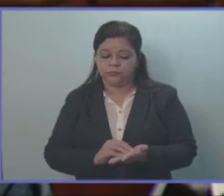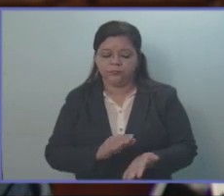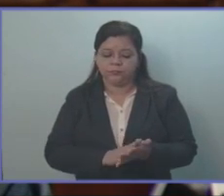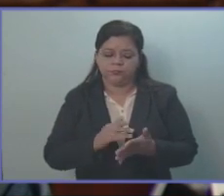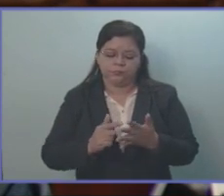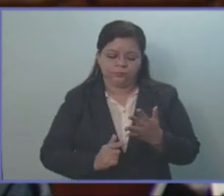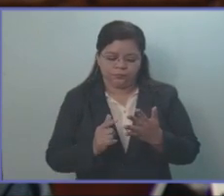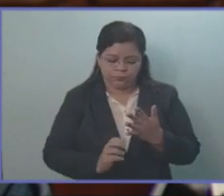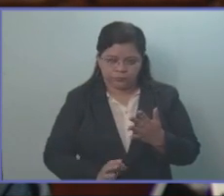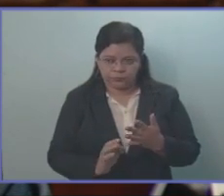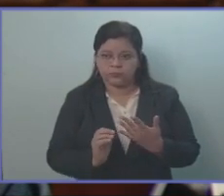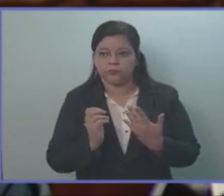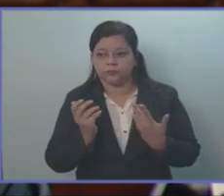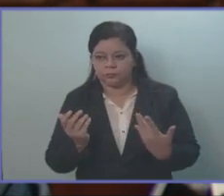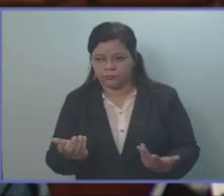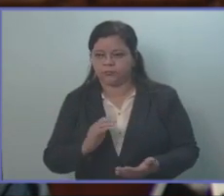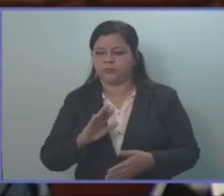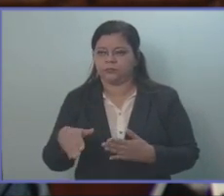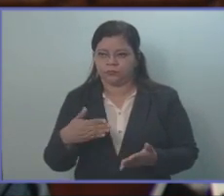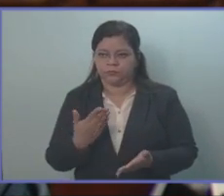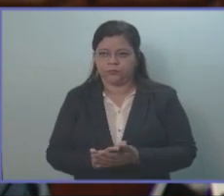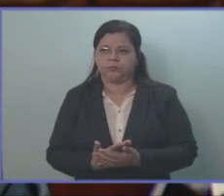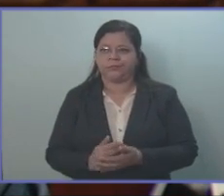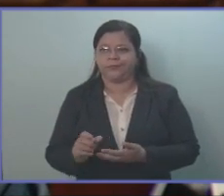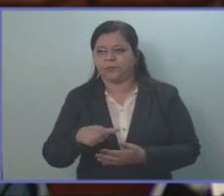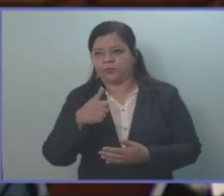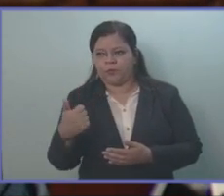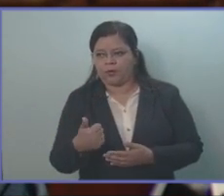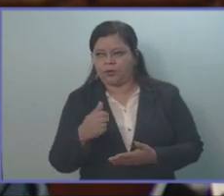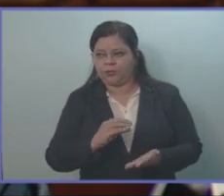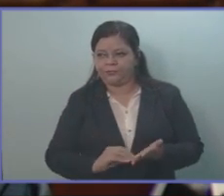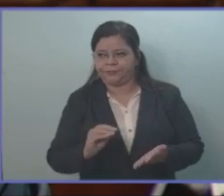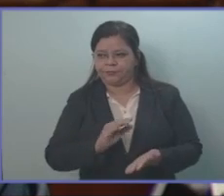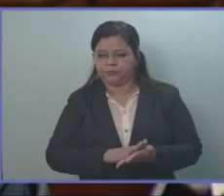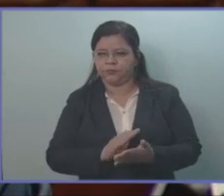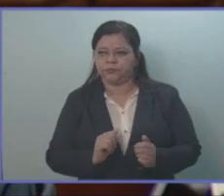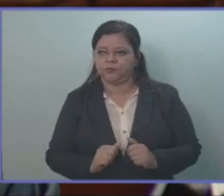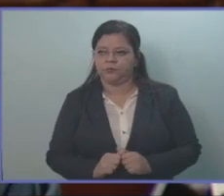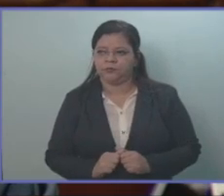ser inadaptados a los otros regímenes previstos en esta ley.